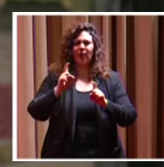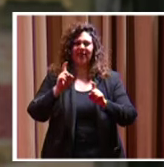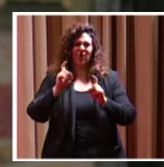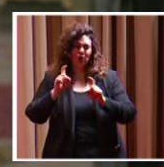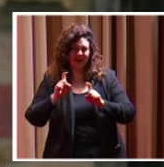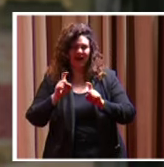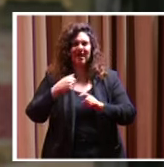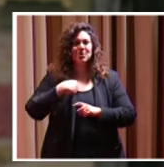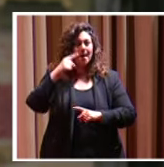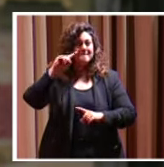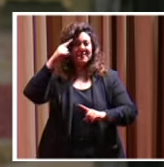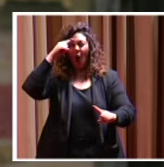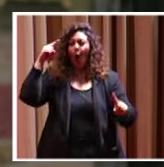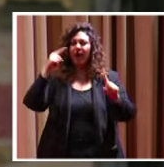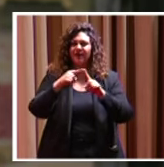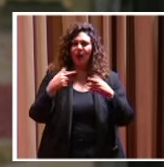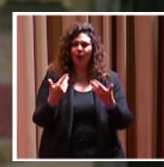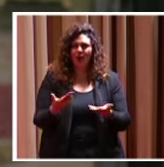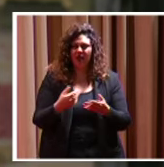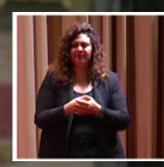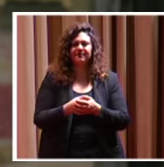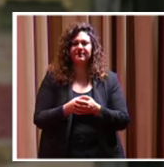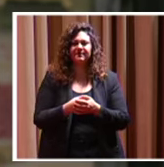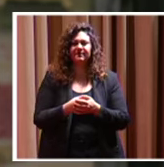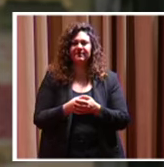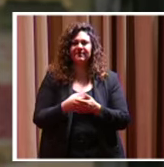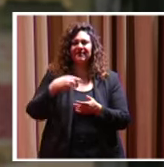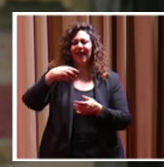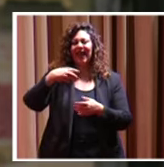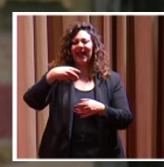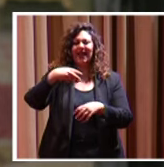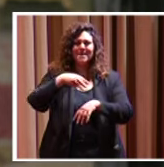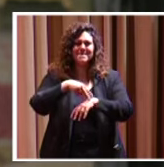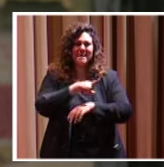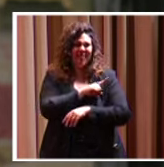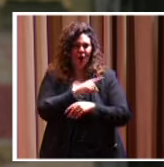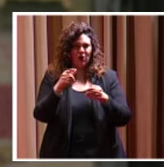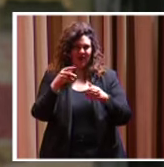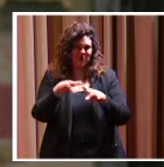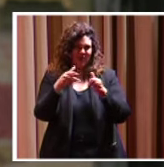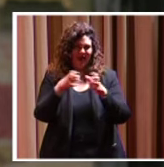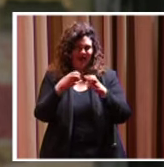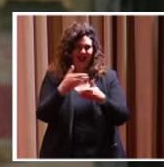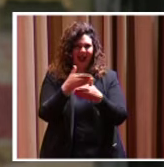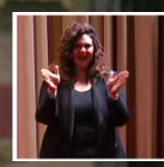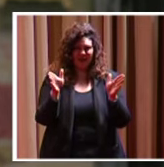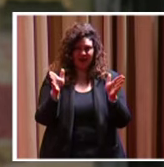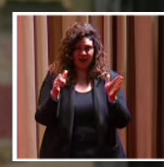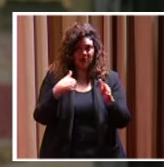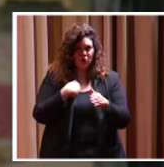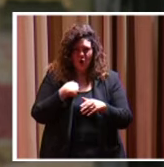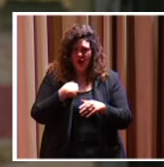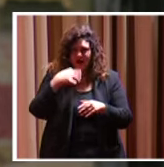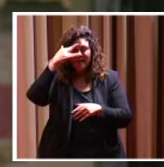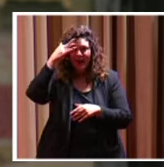planteé como uno de mis primeros objetivos abrir el MADOC a la sociedad granadina. Nunca me